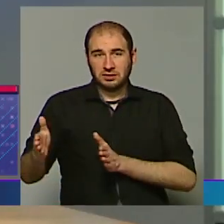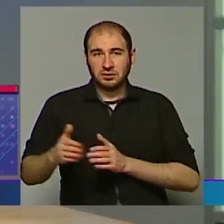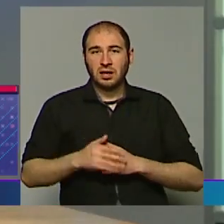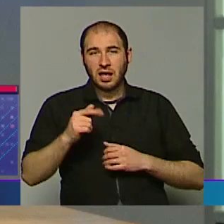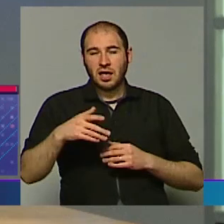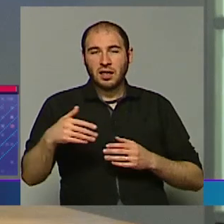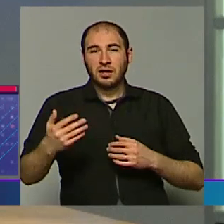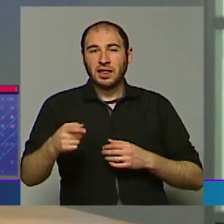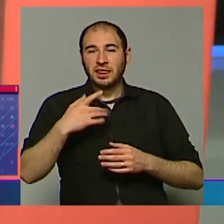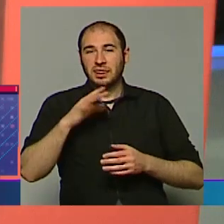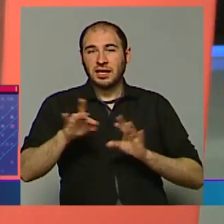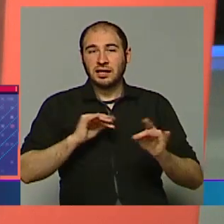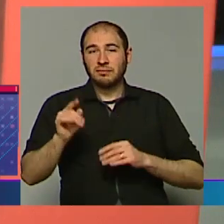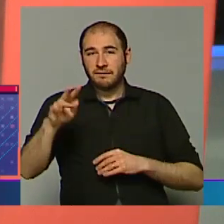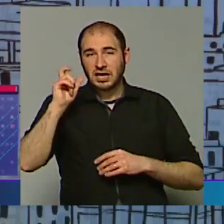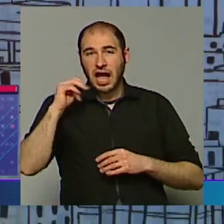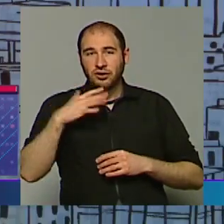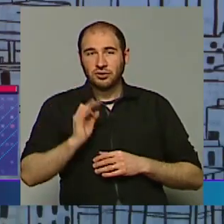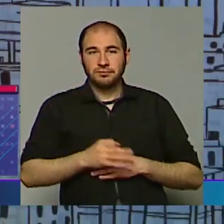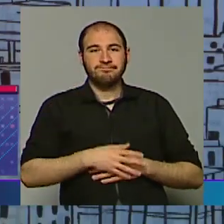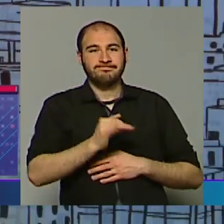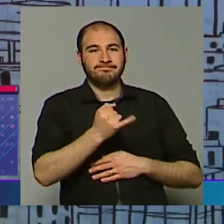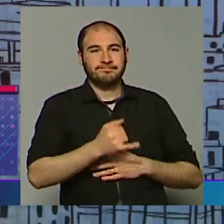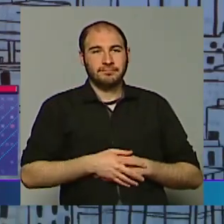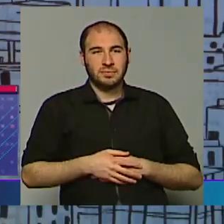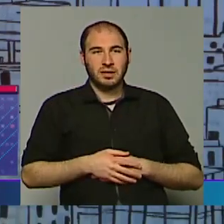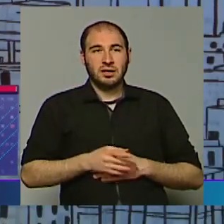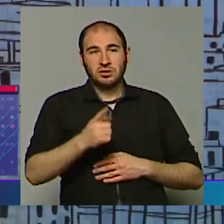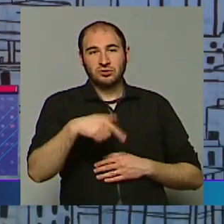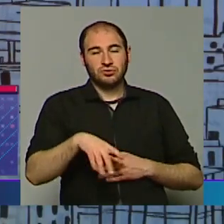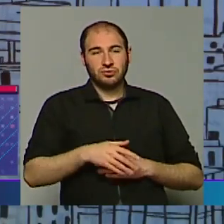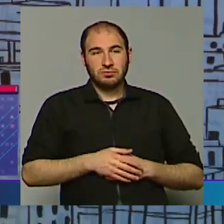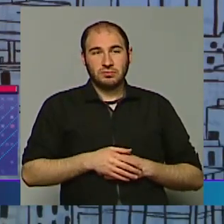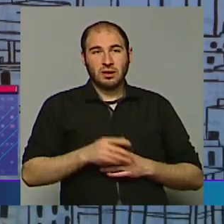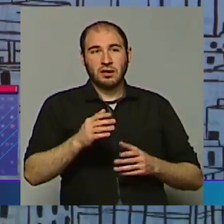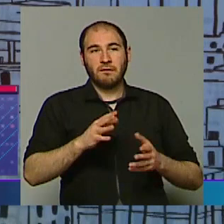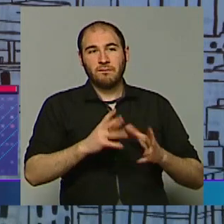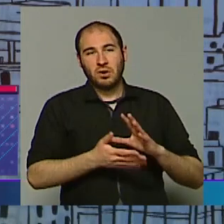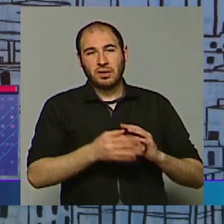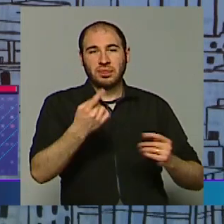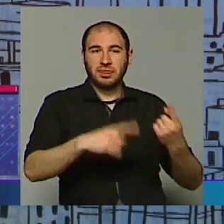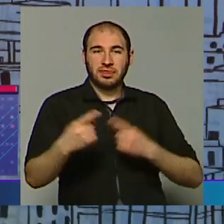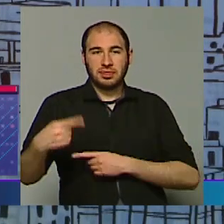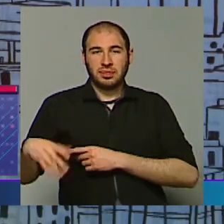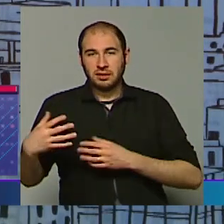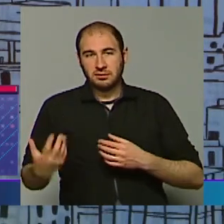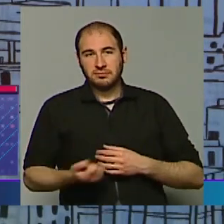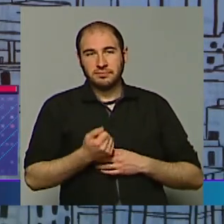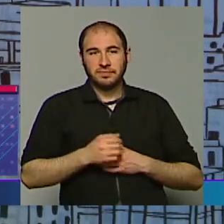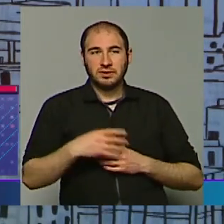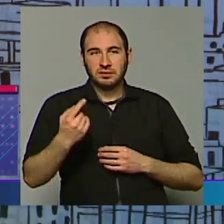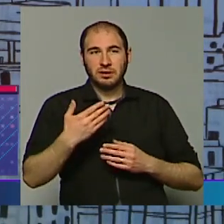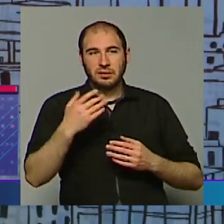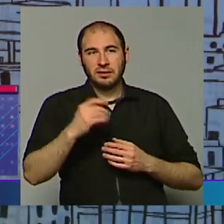Llegar a esa instancia de convertirte en vegano. Sí. Todos hemos pasado, digamos, hay distintas formas en las que hemos entrado. Siempre que